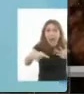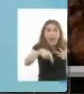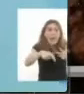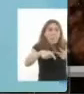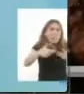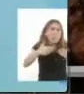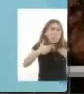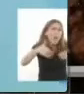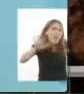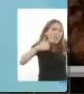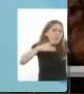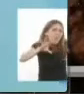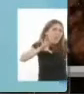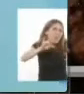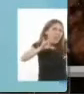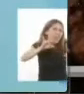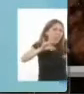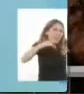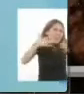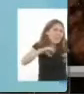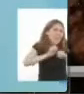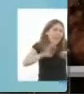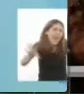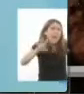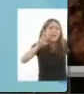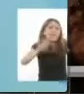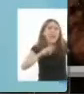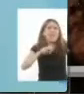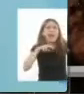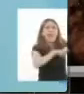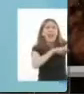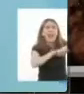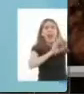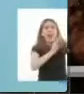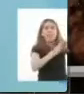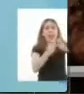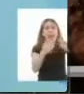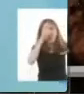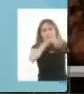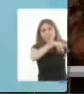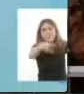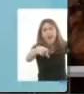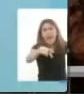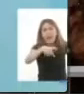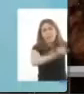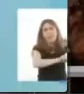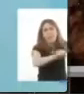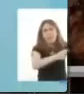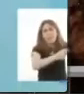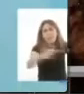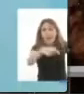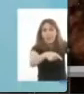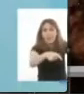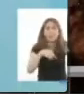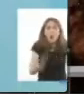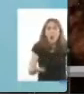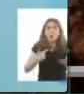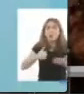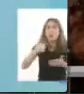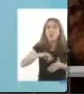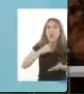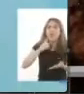precisos como nuestro como nuestro oyente de frentes que lo que hagan es que permitan al poder ejecutivo